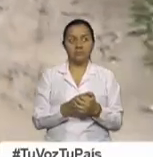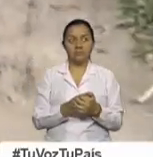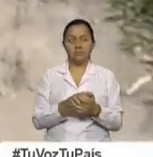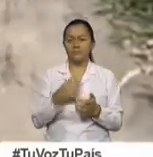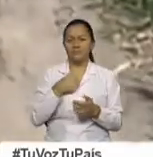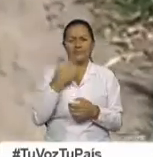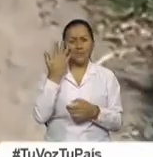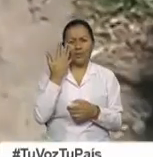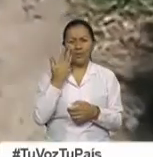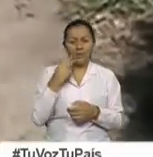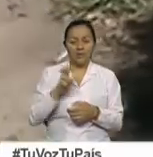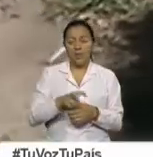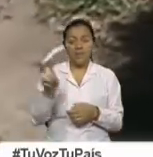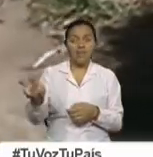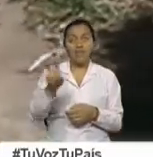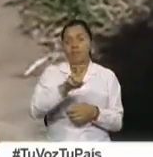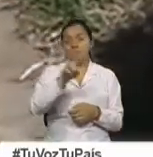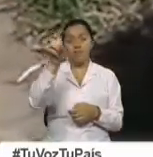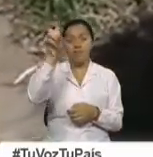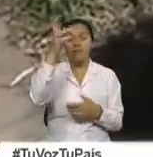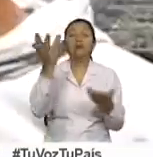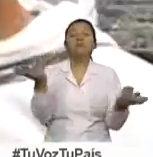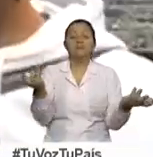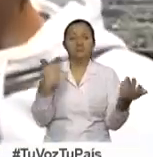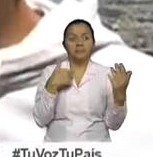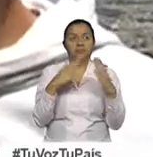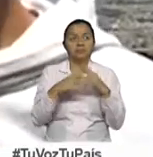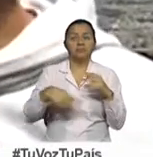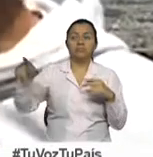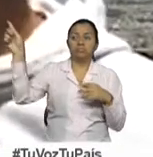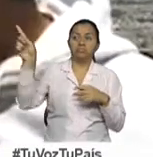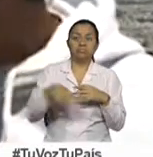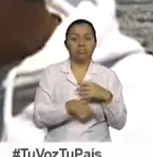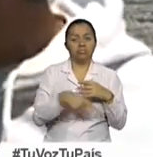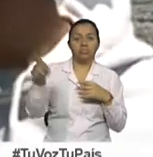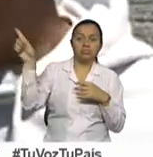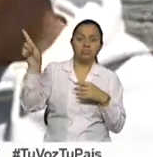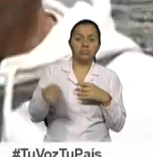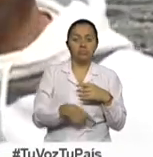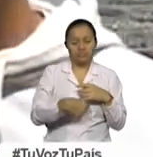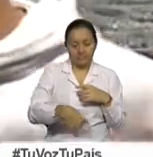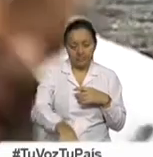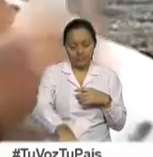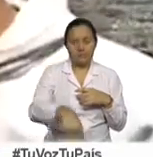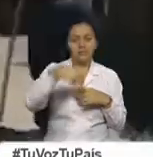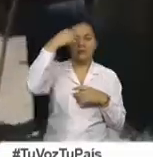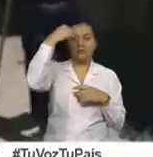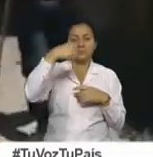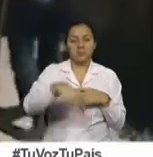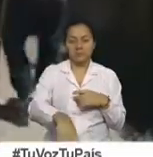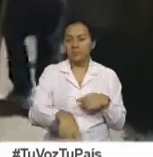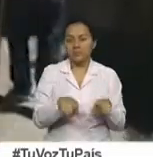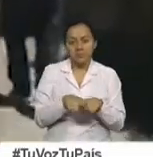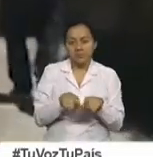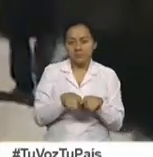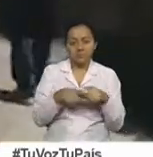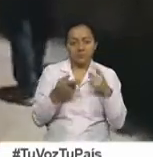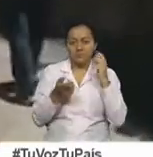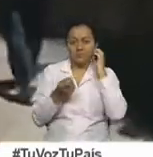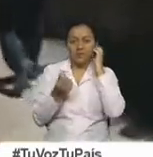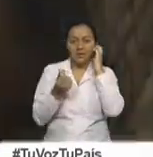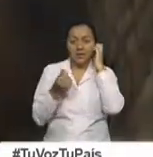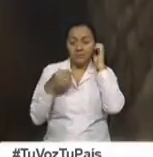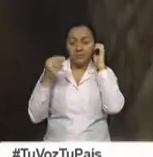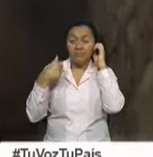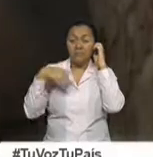todos los días porque no, ni tú nomás. Todo esto, de arriba abajo, o sea, bien para abajo lo mismo, para arriba es lo mismo. O sea, es de tierra, pero cuando